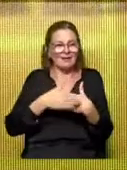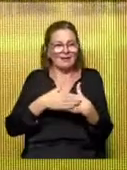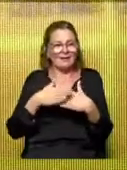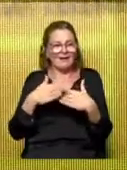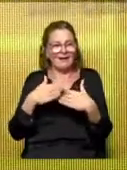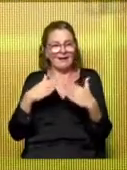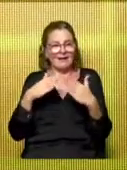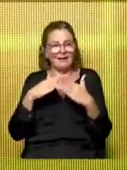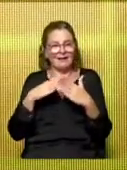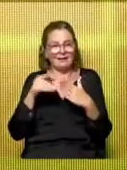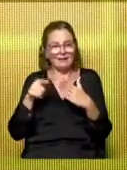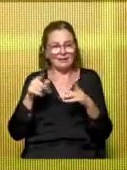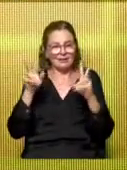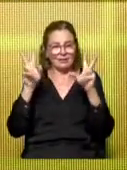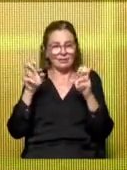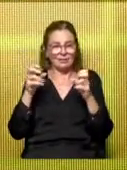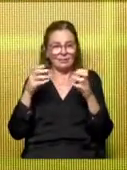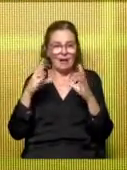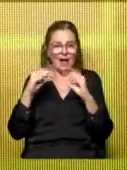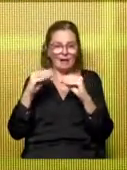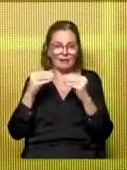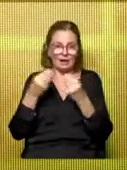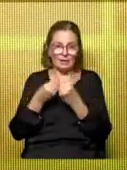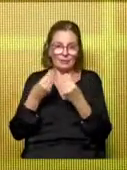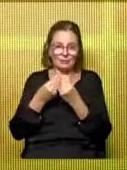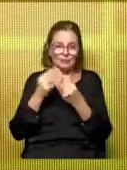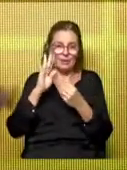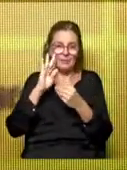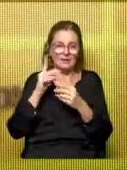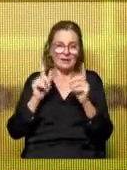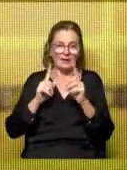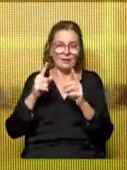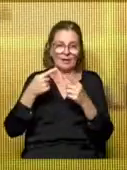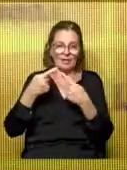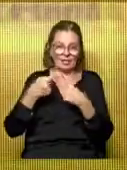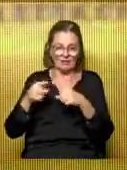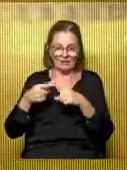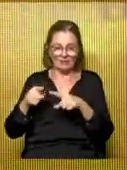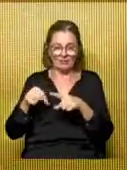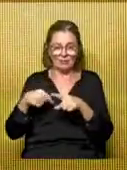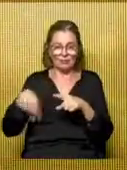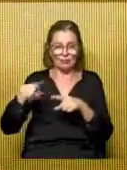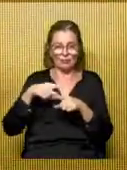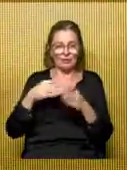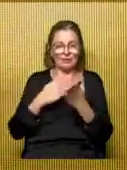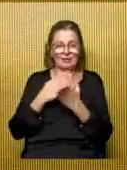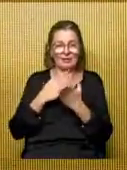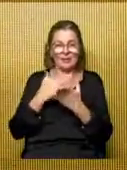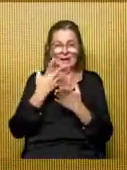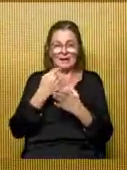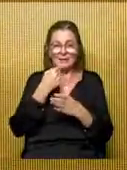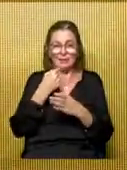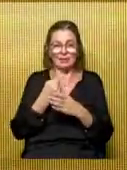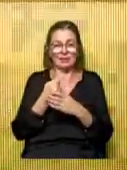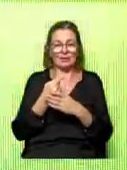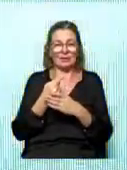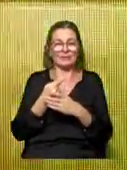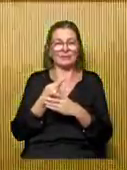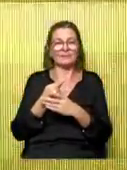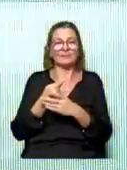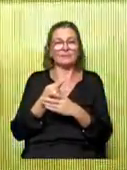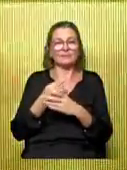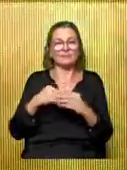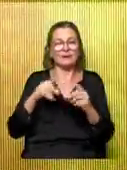Eso en realidad también es un tema que da para hablar bastante, pero sí, si te claro. parece te digo alguna otra cosita que nosotras que siempre queremos destacar.